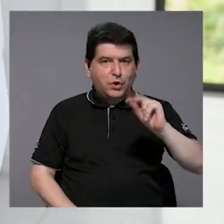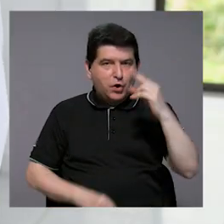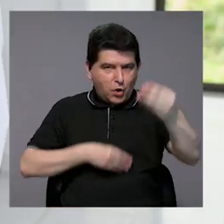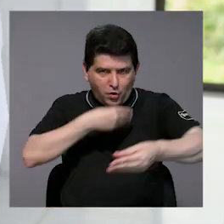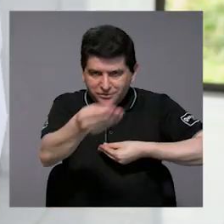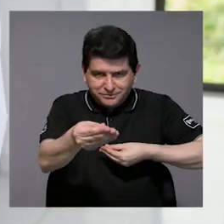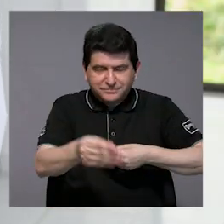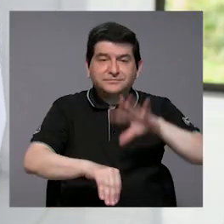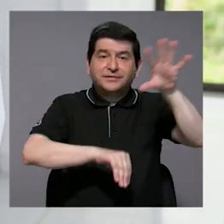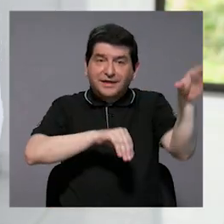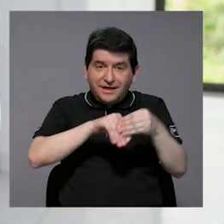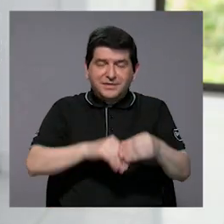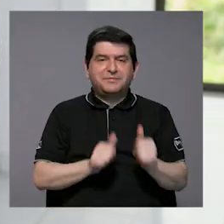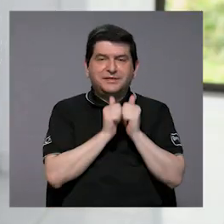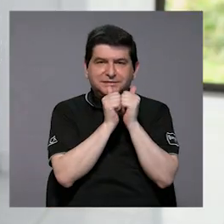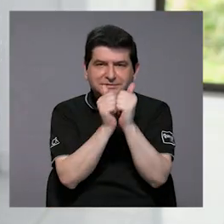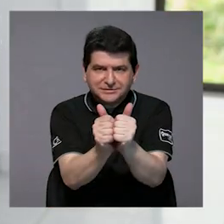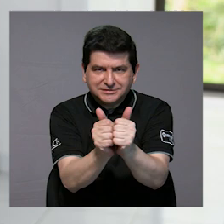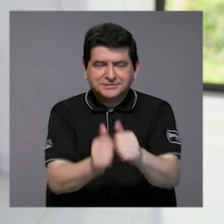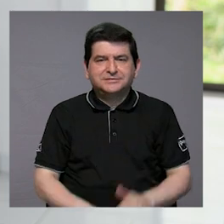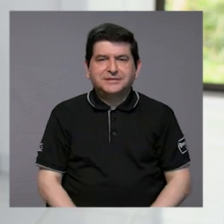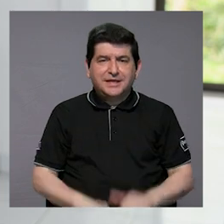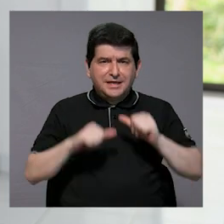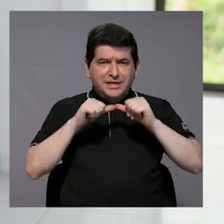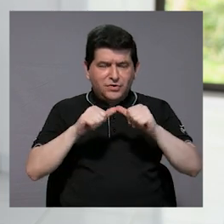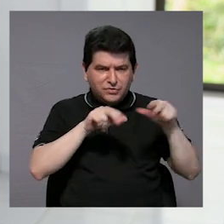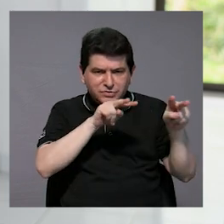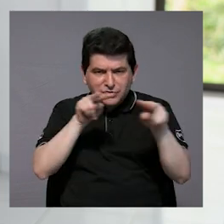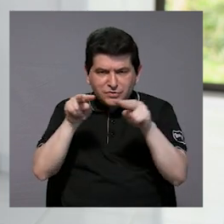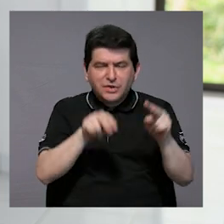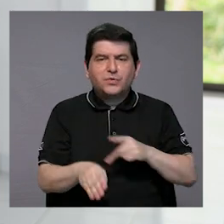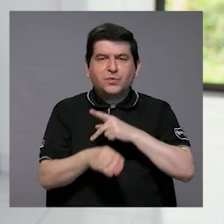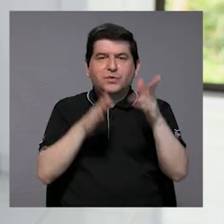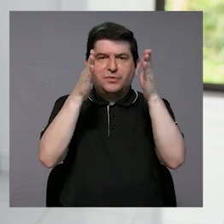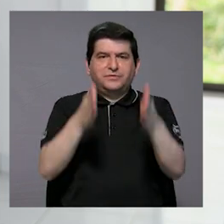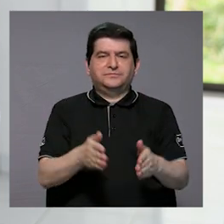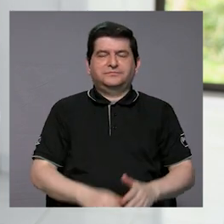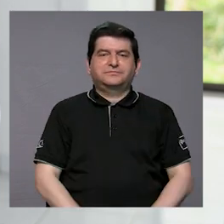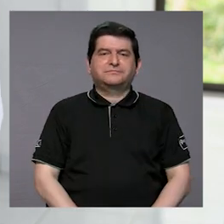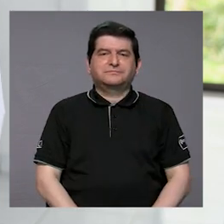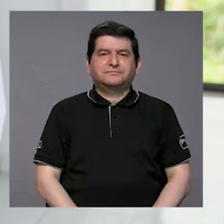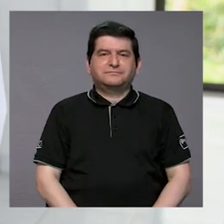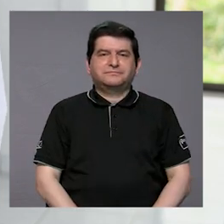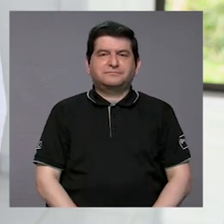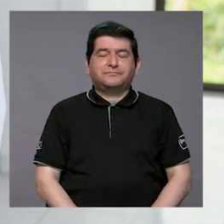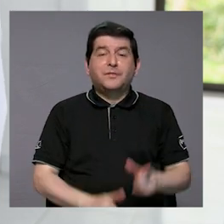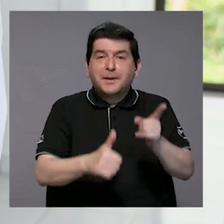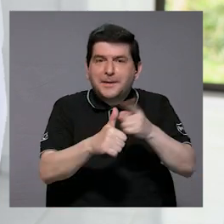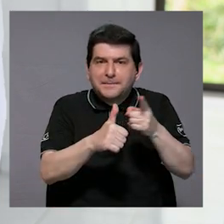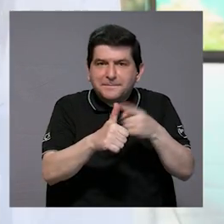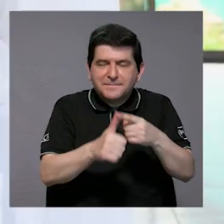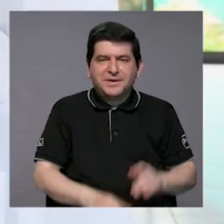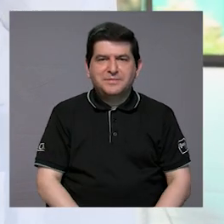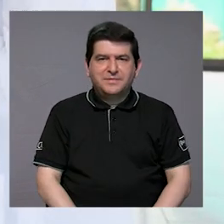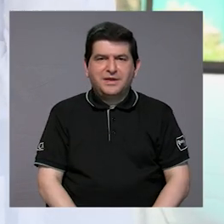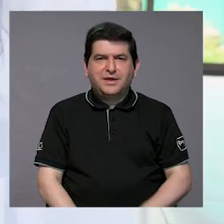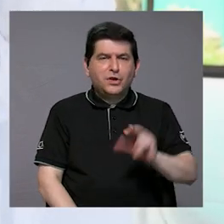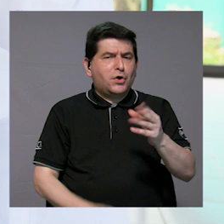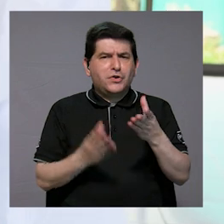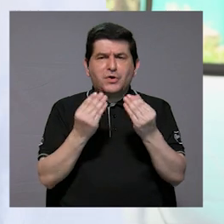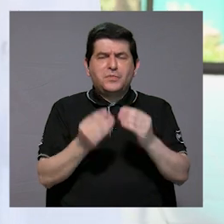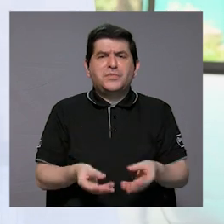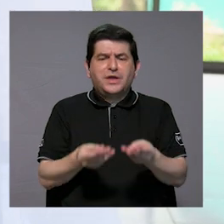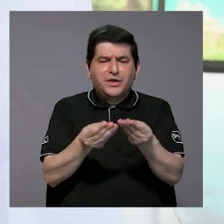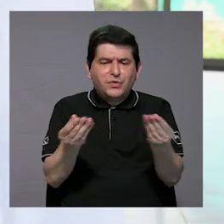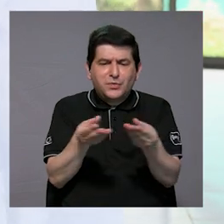solo fondos, ¿verdad?, no reembolsables, sino que además ha sido acompañamiento y seguimiento por parte de profesionales. Bueno, primero